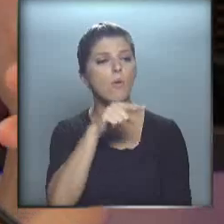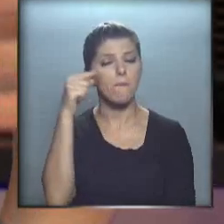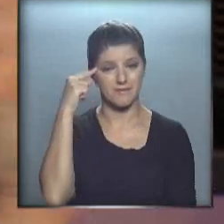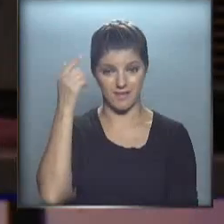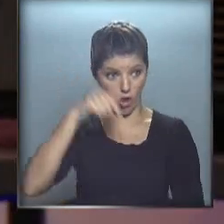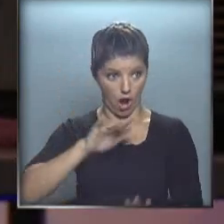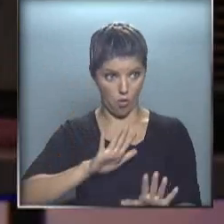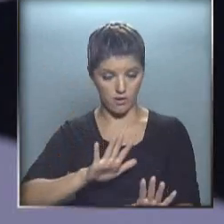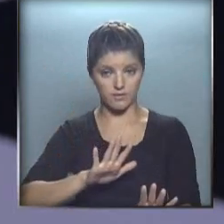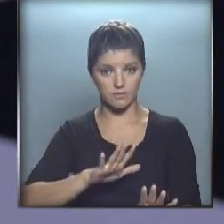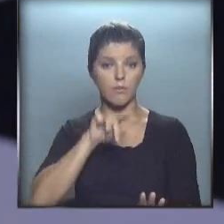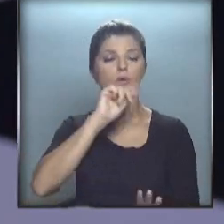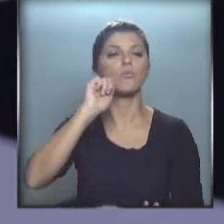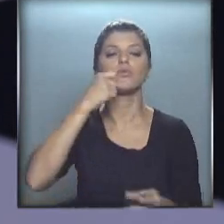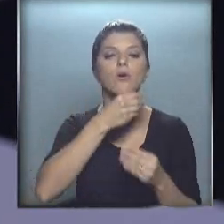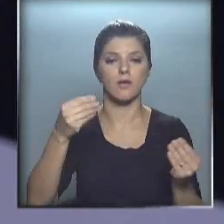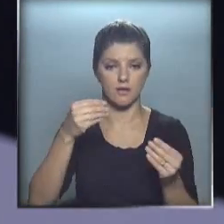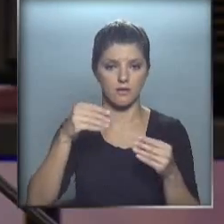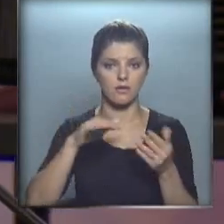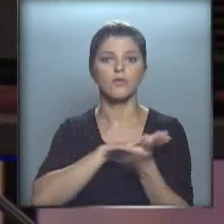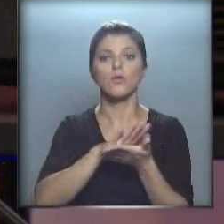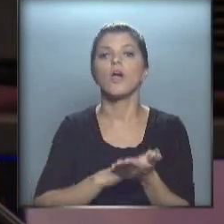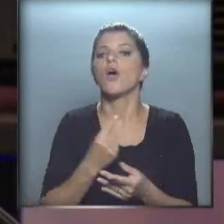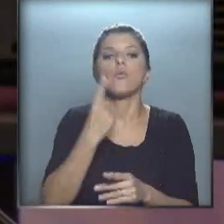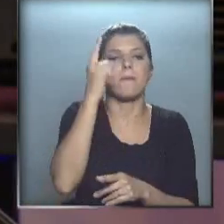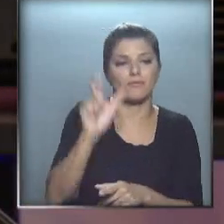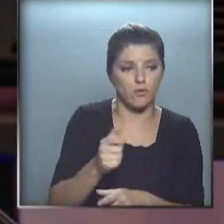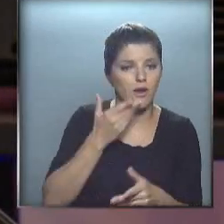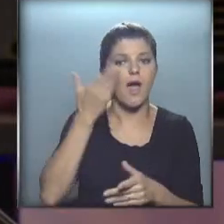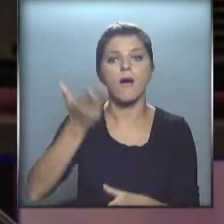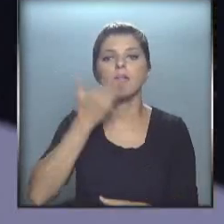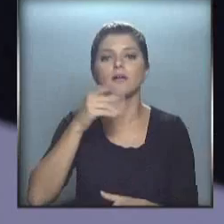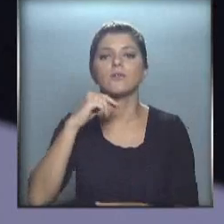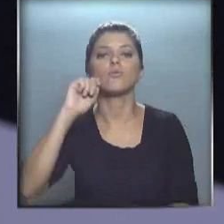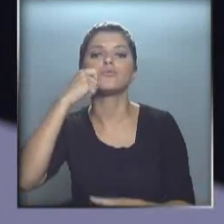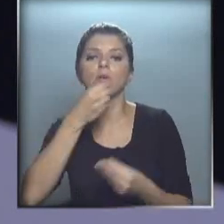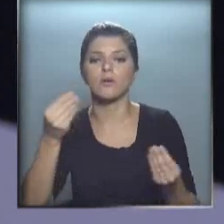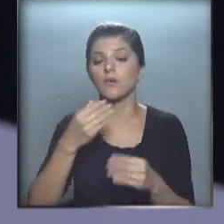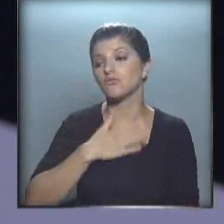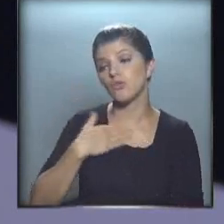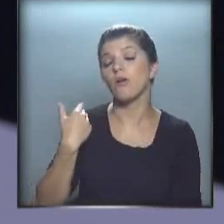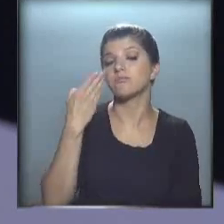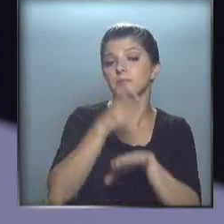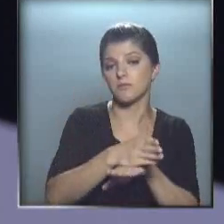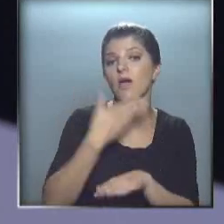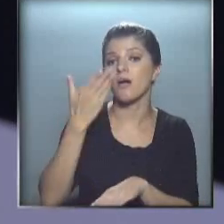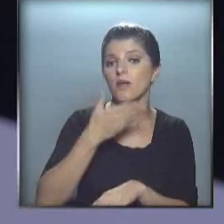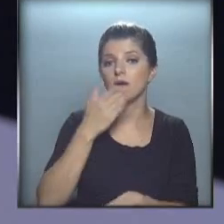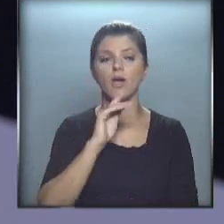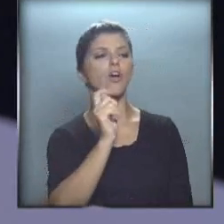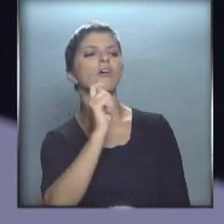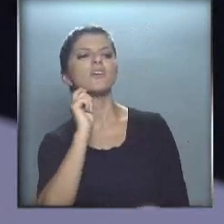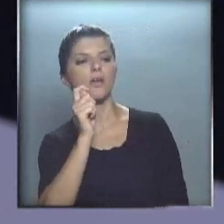pensándolo así retrospectivamente, te hubiera gustado que suceda? ¿Qué alguien con quien hablar? ¿Qué te hubiera gustado tener en ese momento? No, o sea, yo iba y lo hablaba. ¿Con quiénes lo